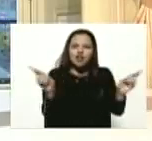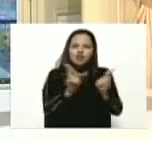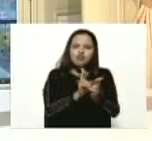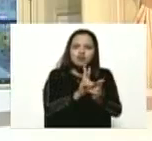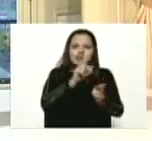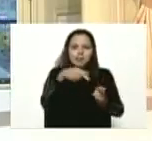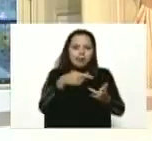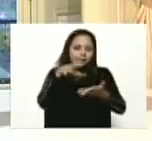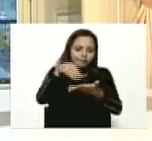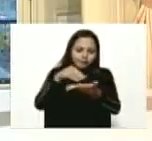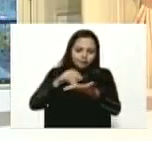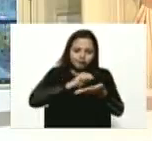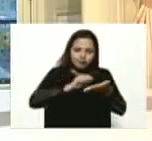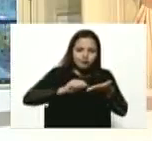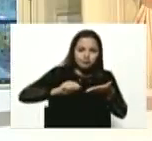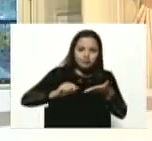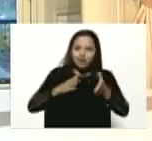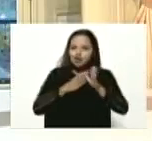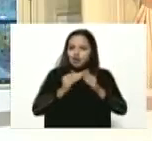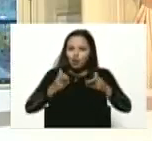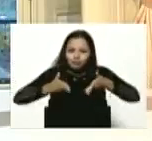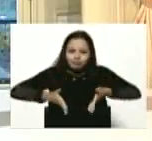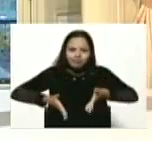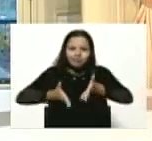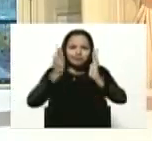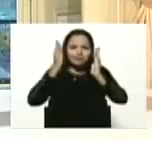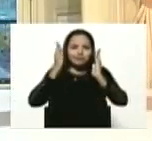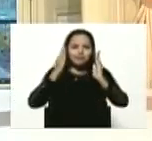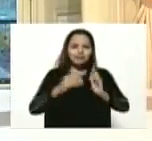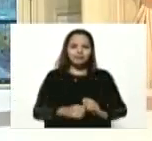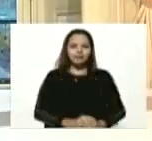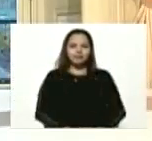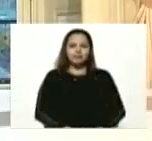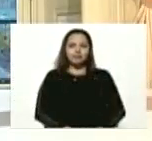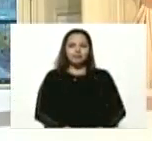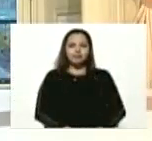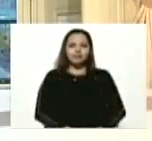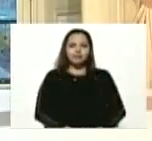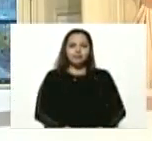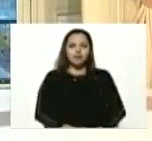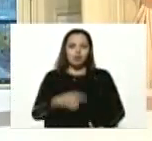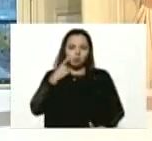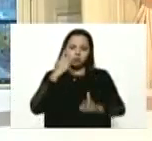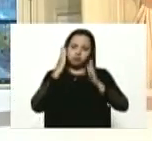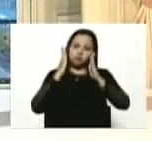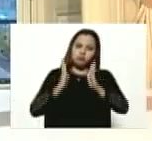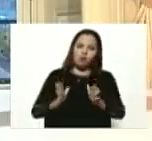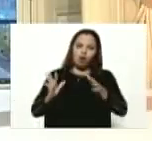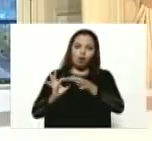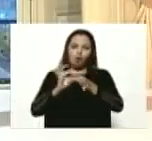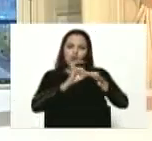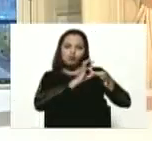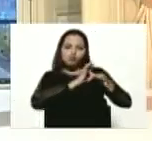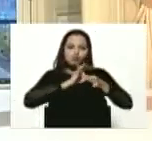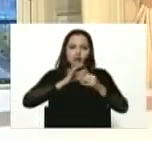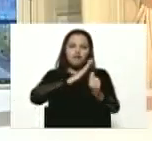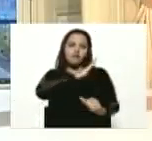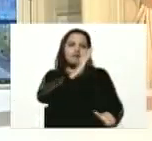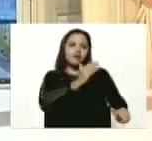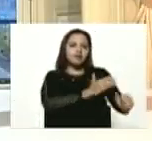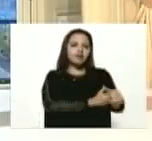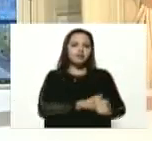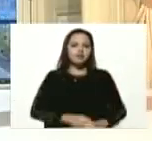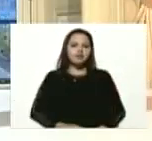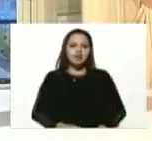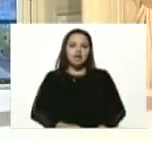conclusiones y todos nos vamos por ahí. Todos nos vamos por ahí, con autoridad, con unión, con fuerza. Bueno,